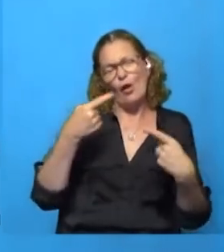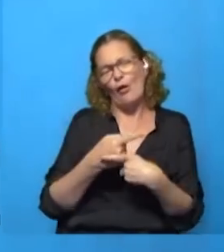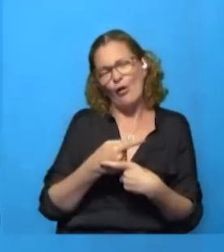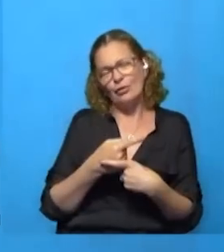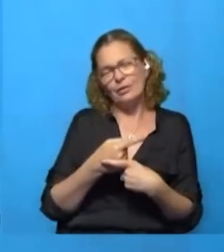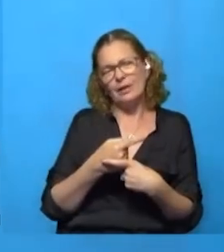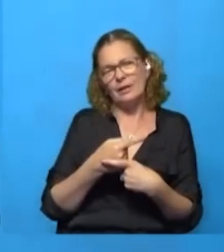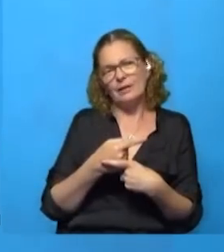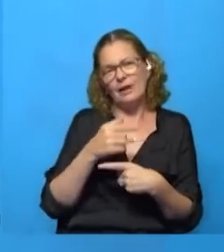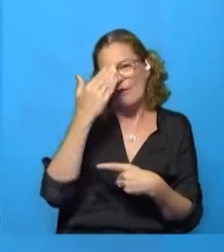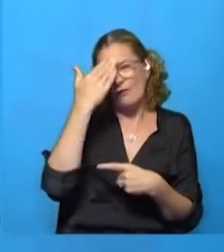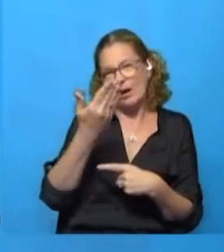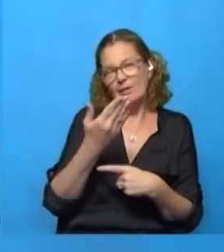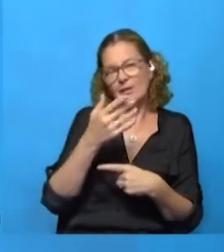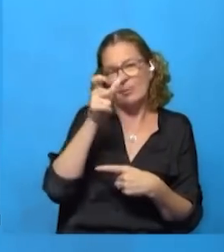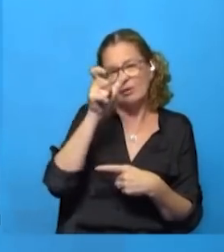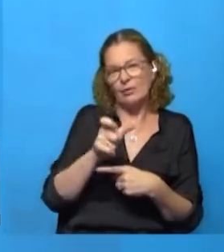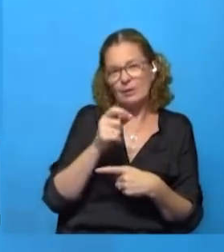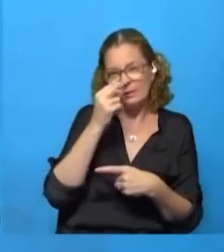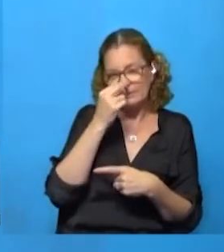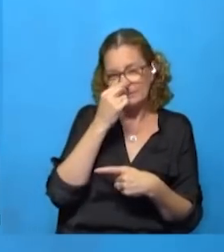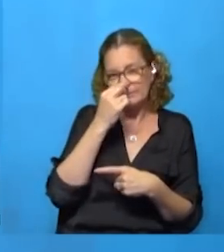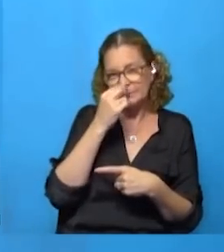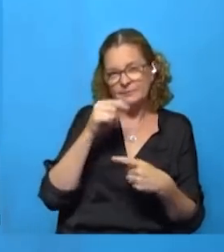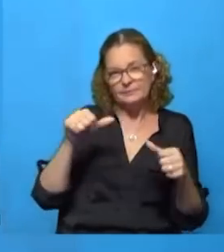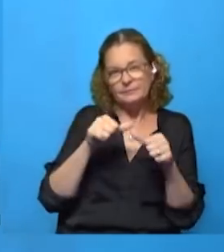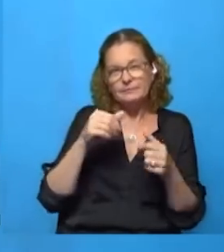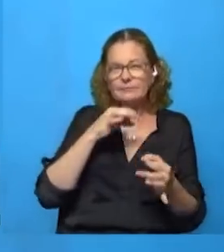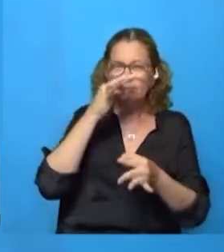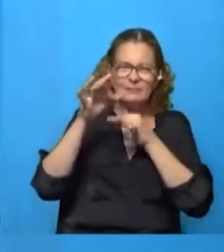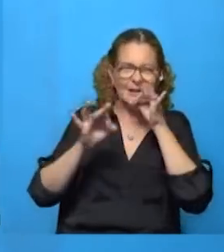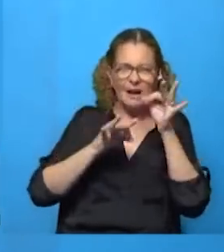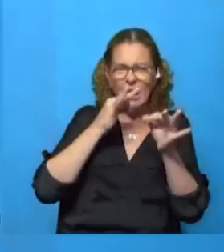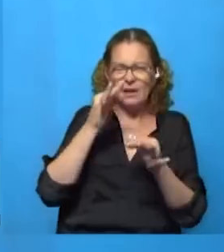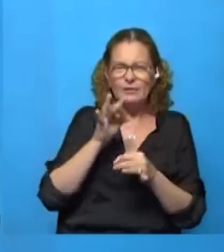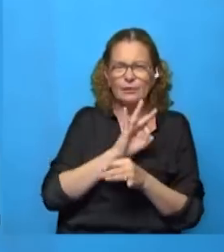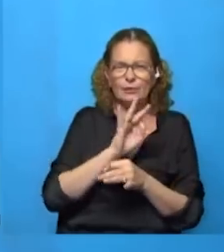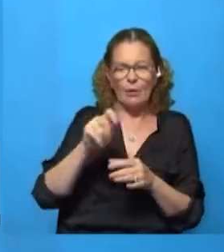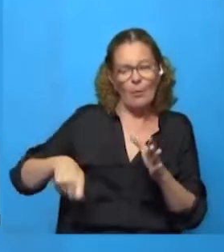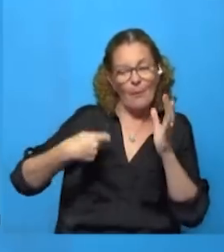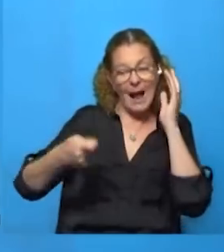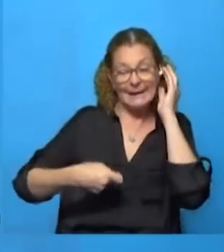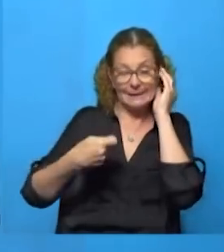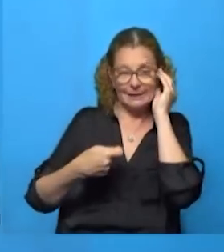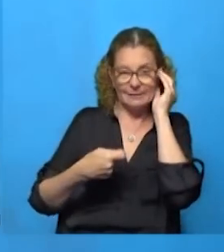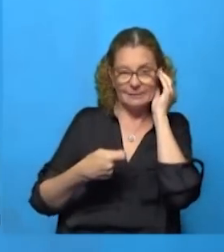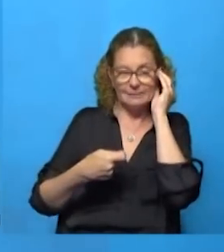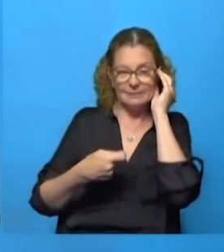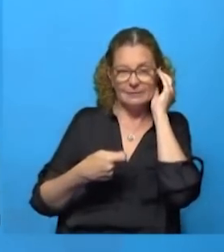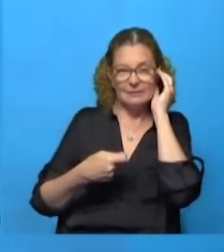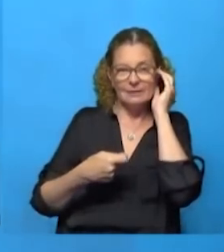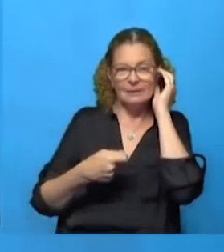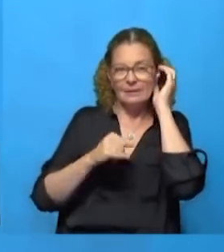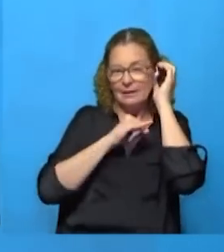Al que está enfrente de generar relatos o como manija no del